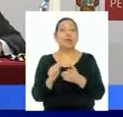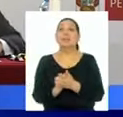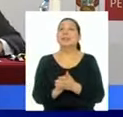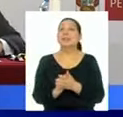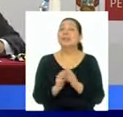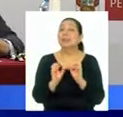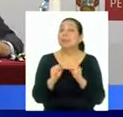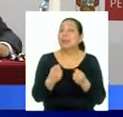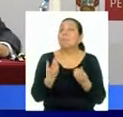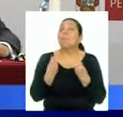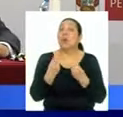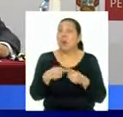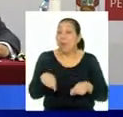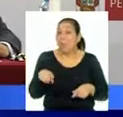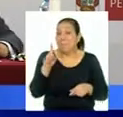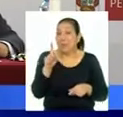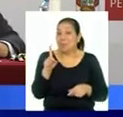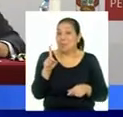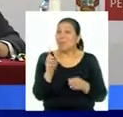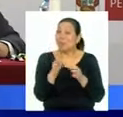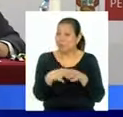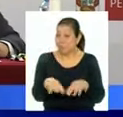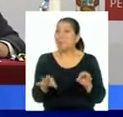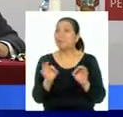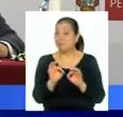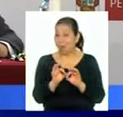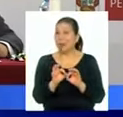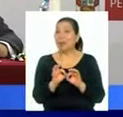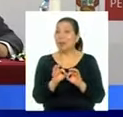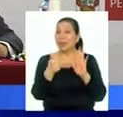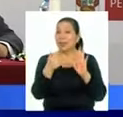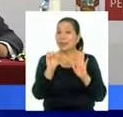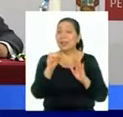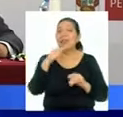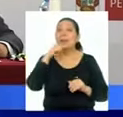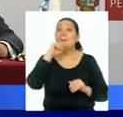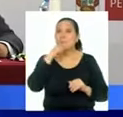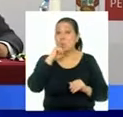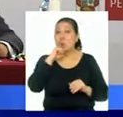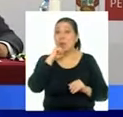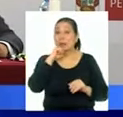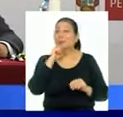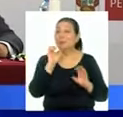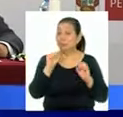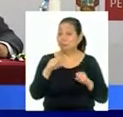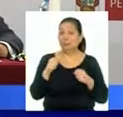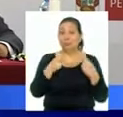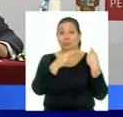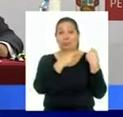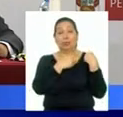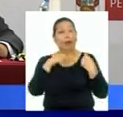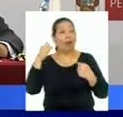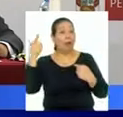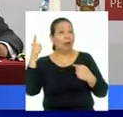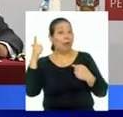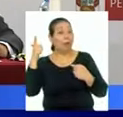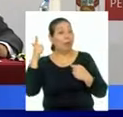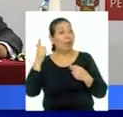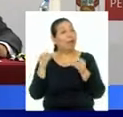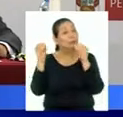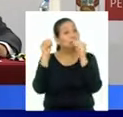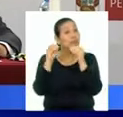intensamente. Por primera vez, y esto es muy importante, 60 mujeres policías han asumido el liderazgo en unidades